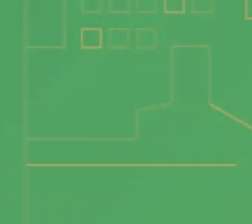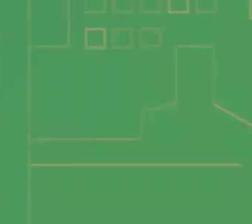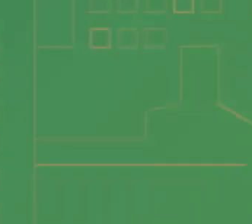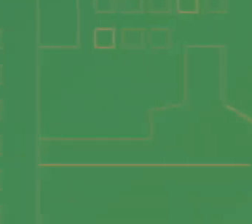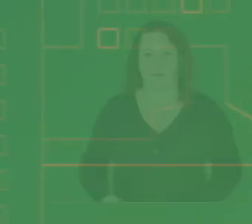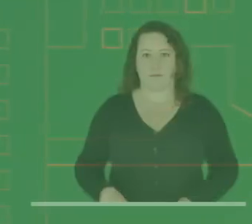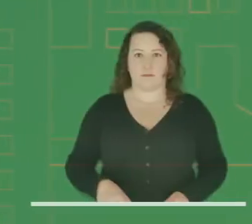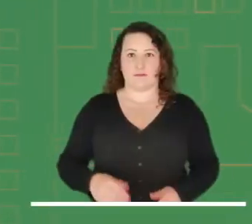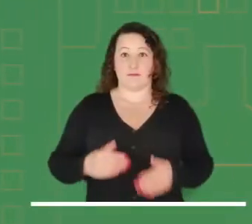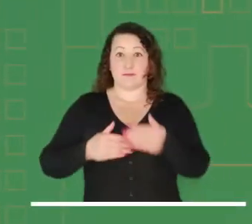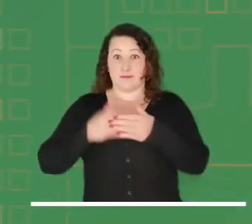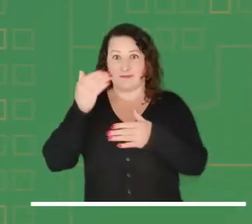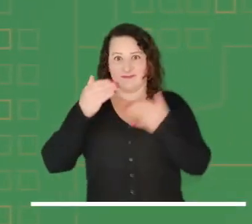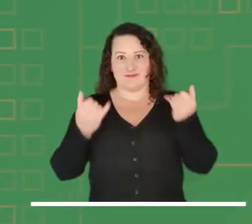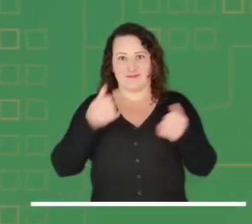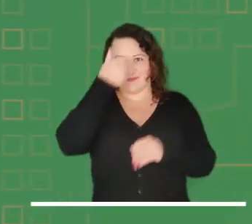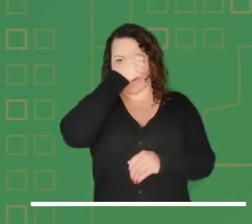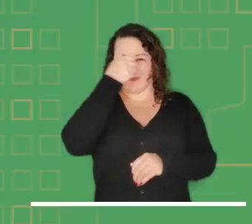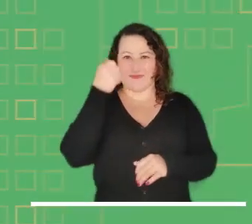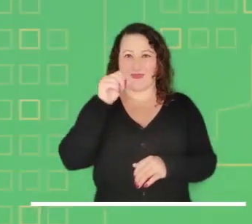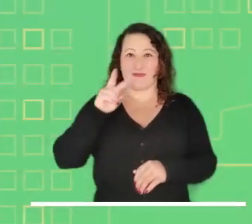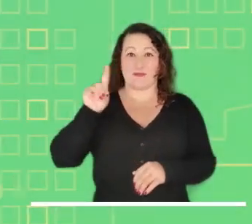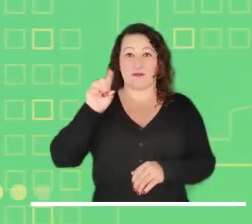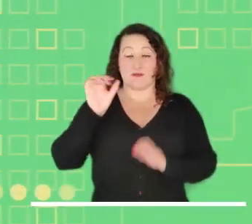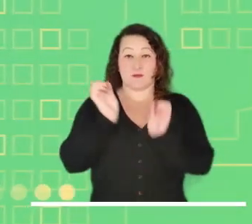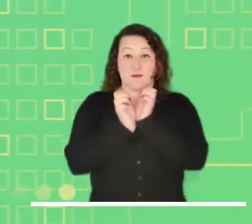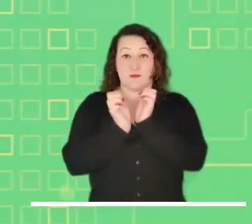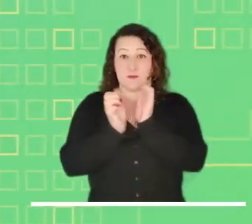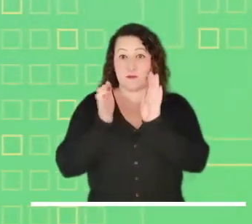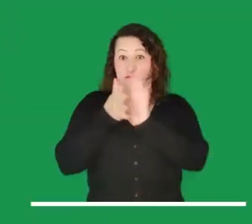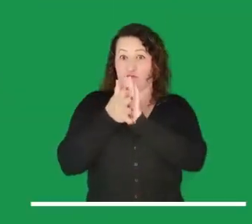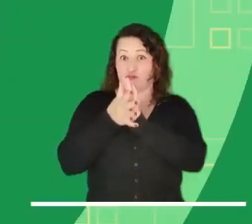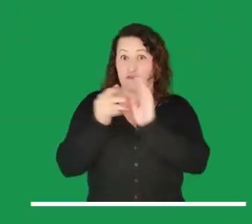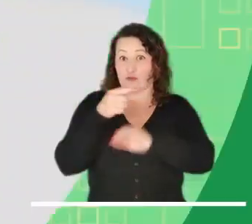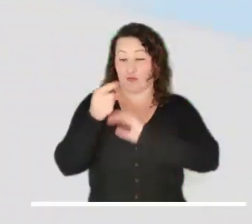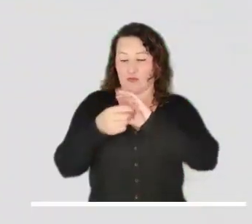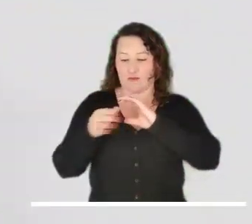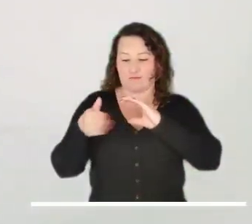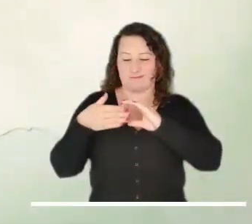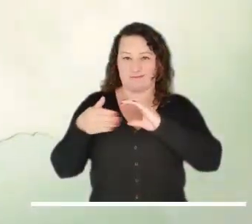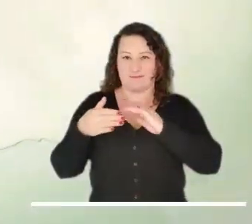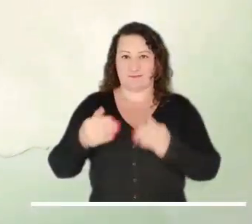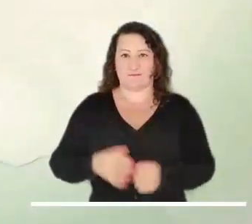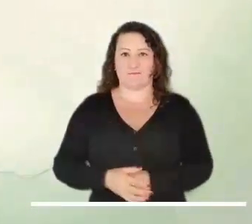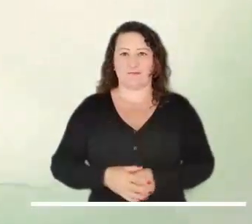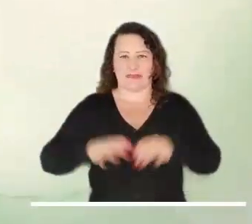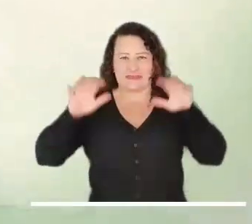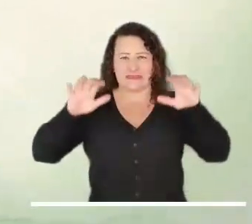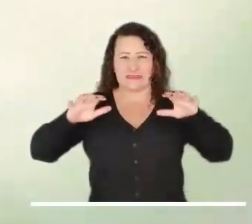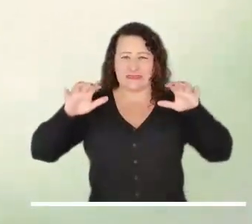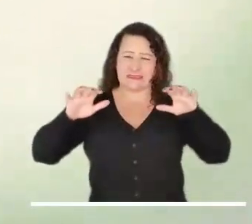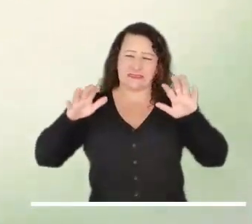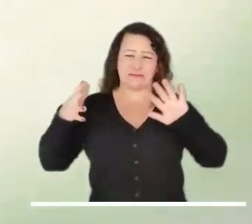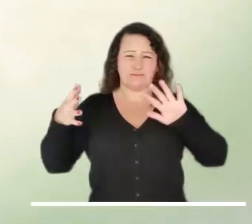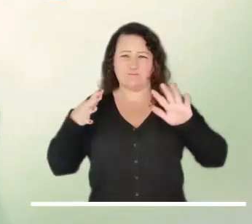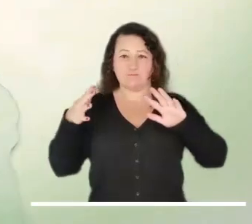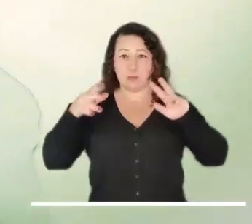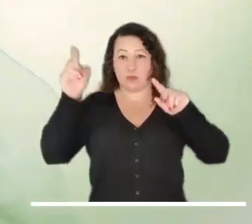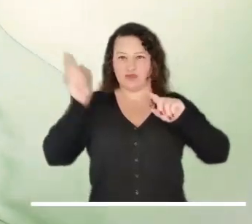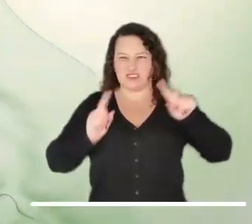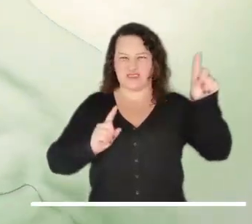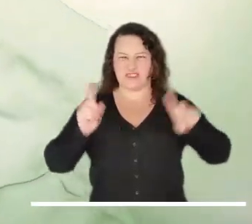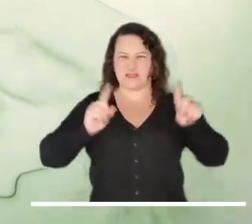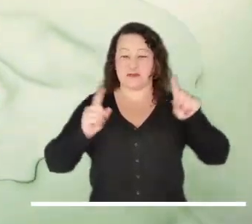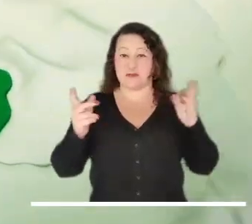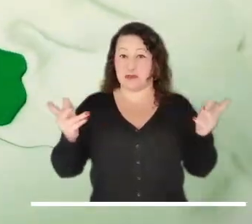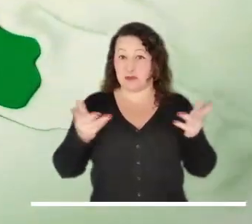Iniciamos este domingo 21 de mayo con el pronóstico del tiempo de la mañana. Lluvias de intensidad moderada con actividad eléctrica